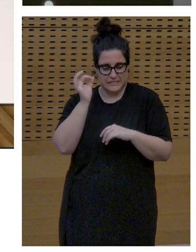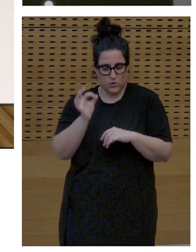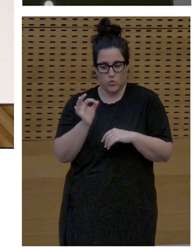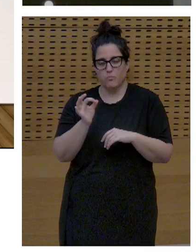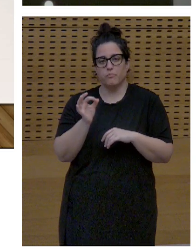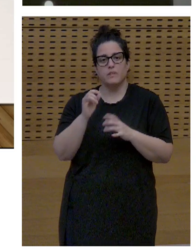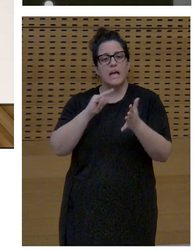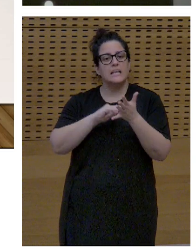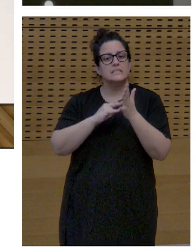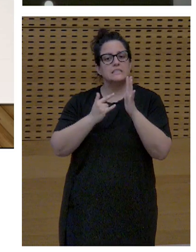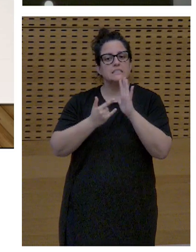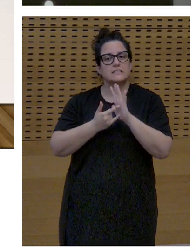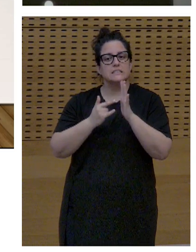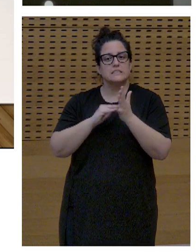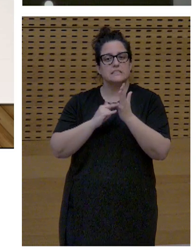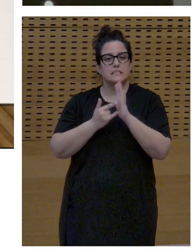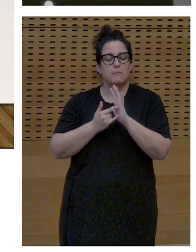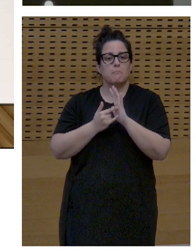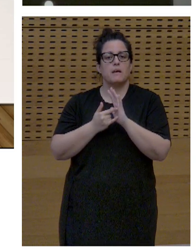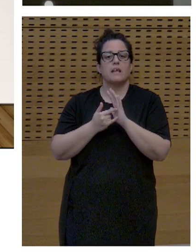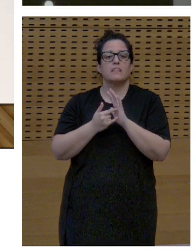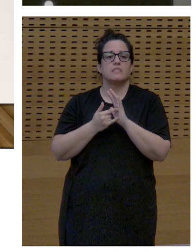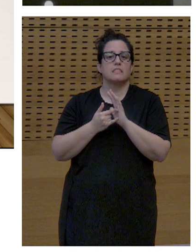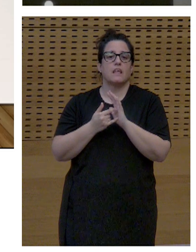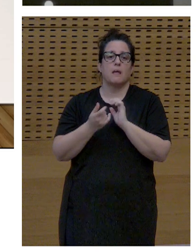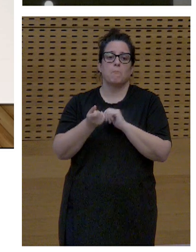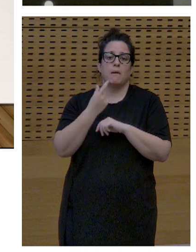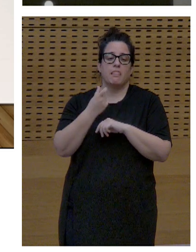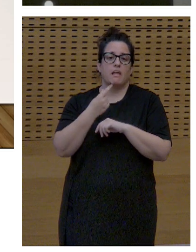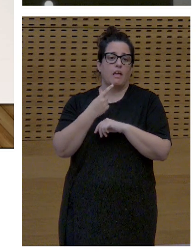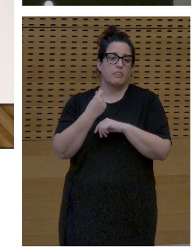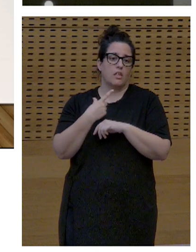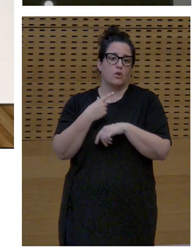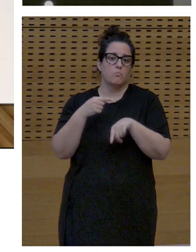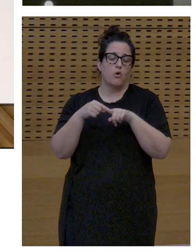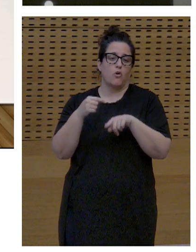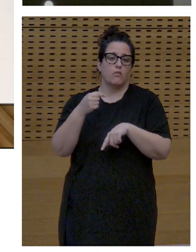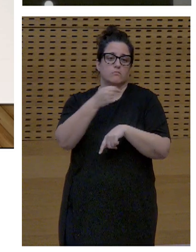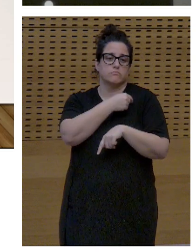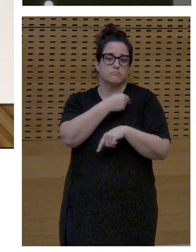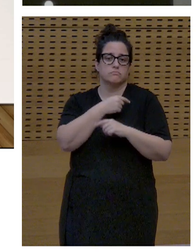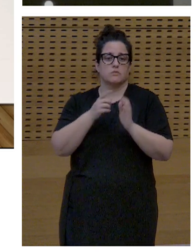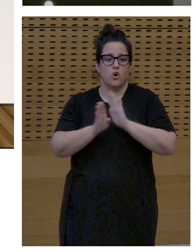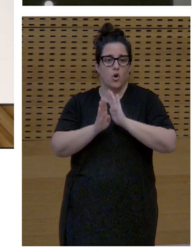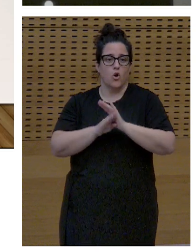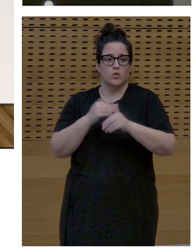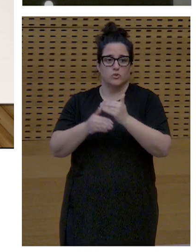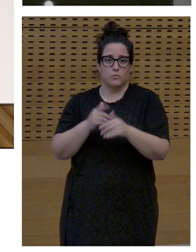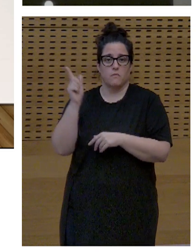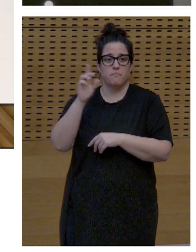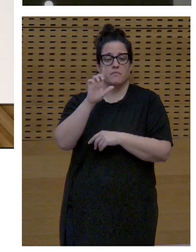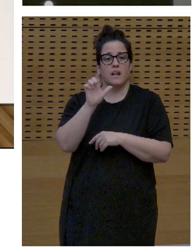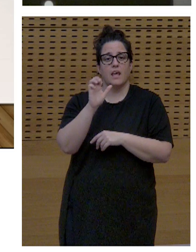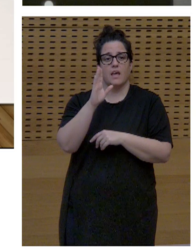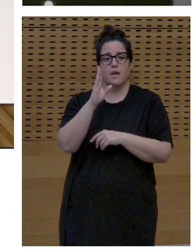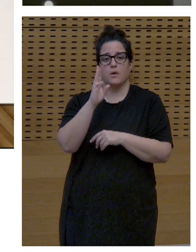los sistemas de infusión continua de medicación, que tenemos varios. Este es el de levodopa